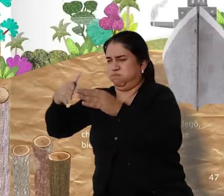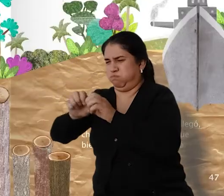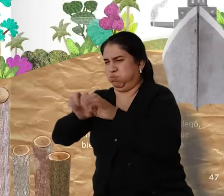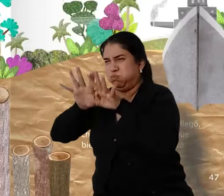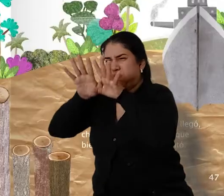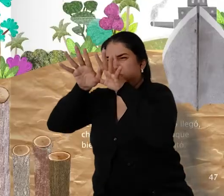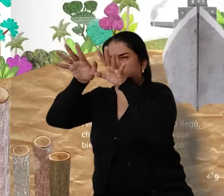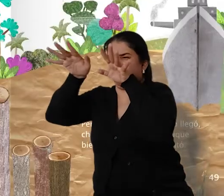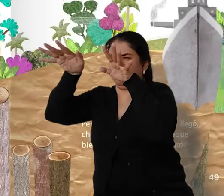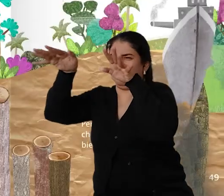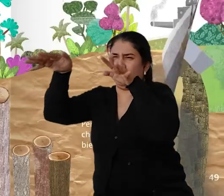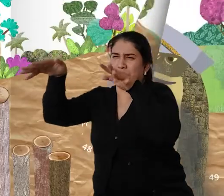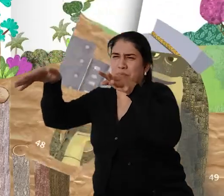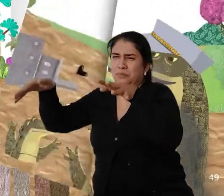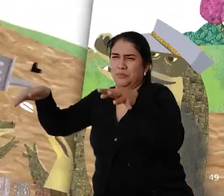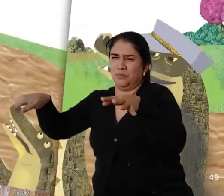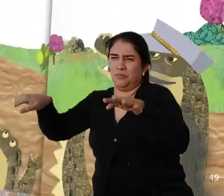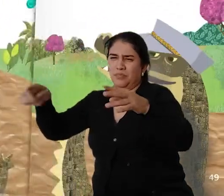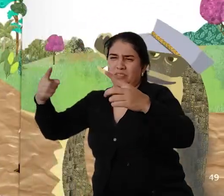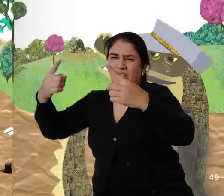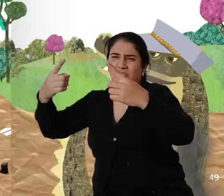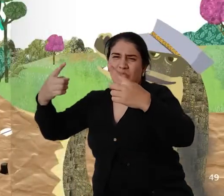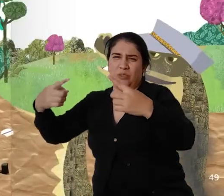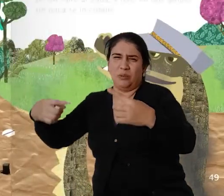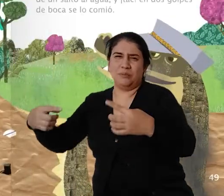y reventó.